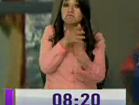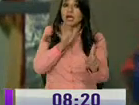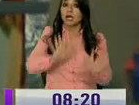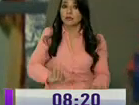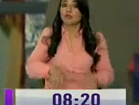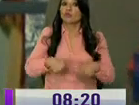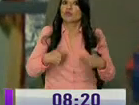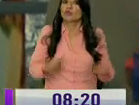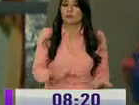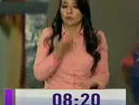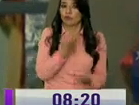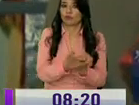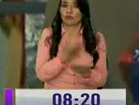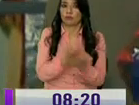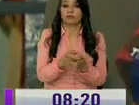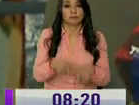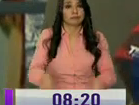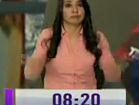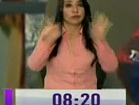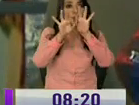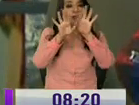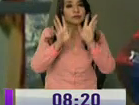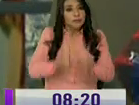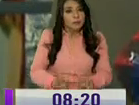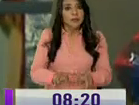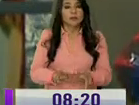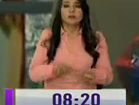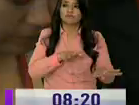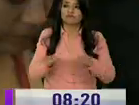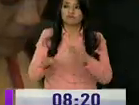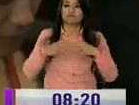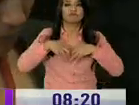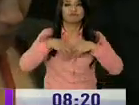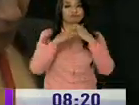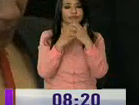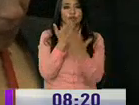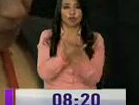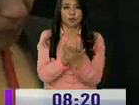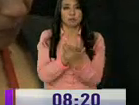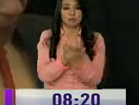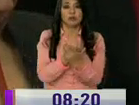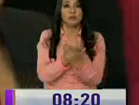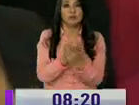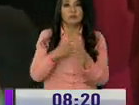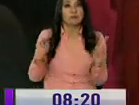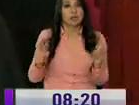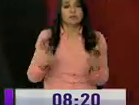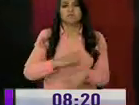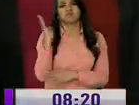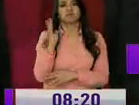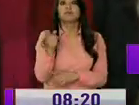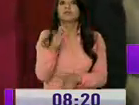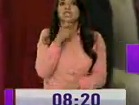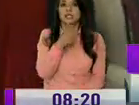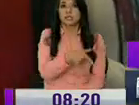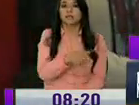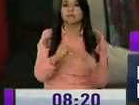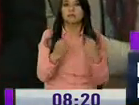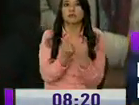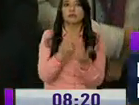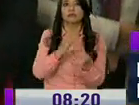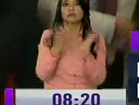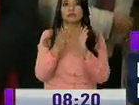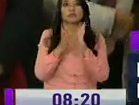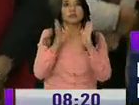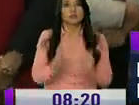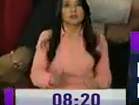sectores económicos tan importantes y dinámicos para la economía del país. Quienes son más radicales son los integrantes de la bancada de la Revolución